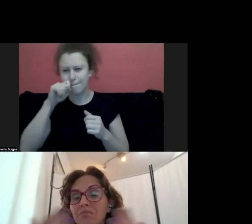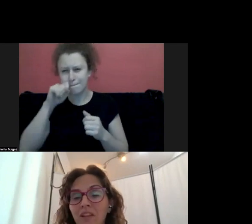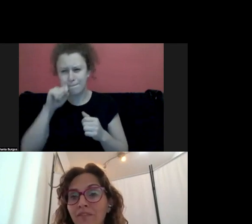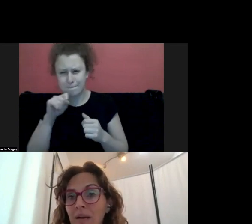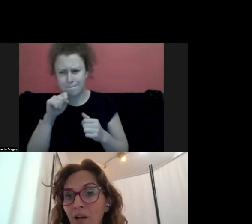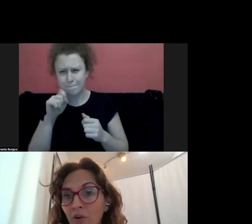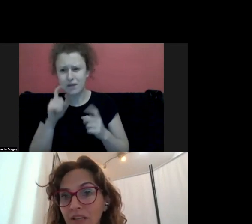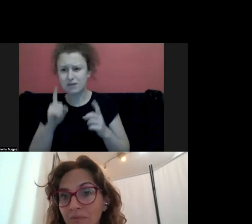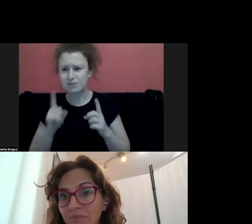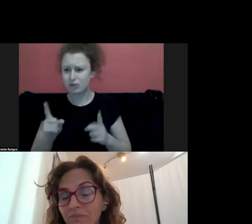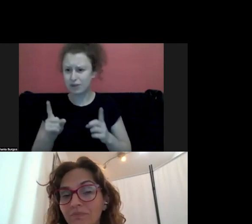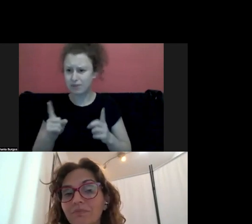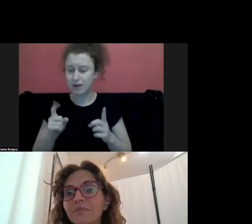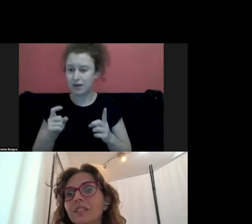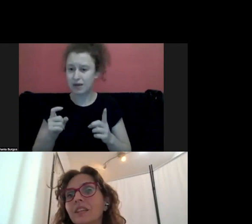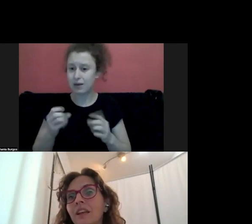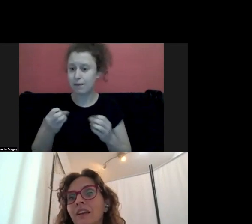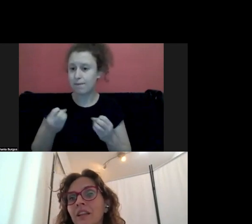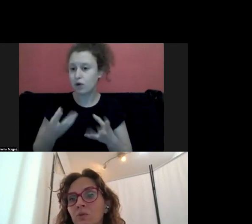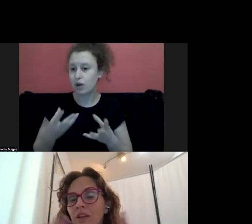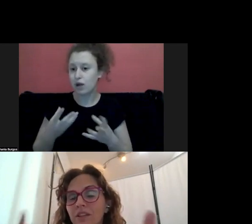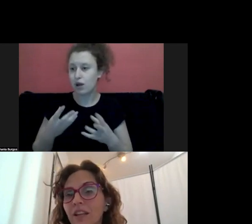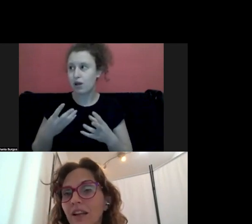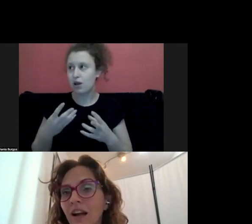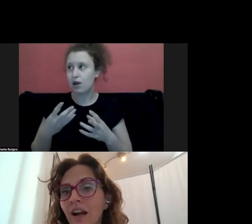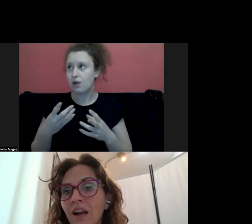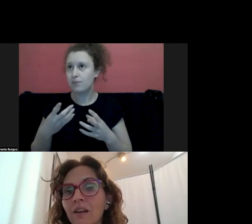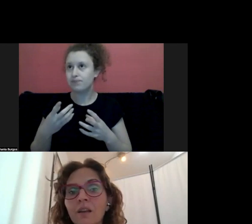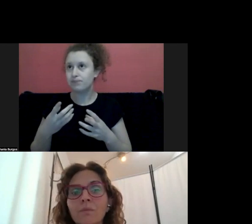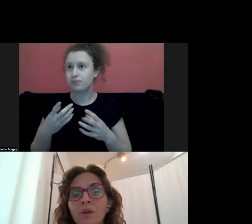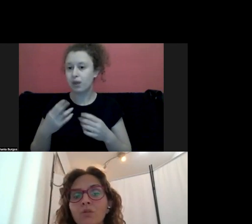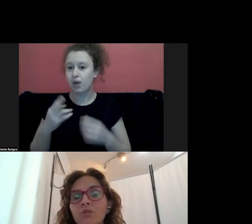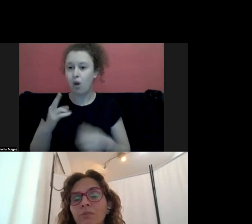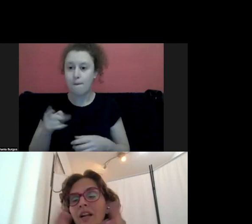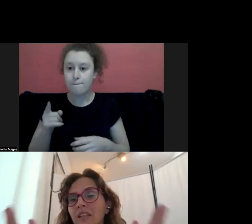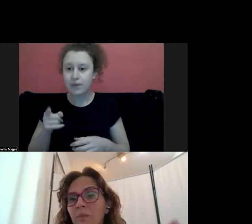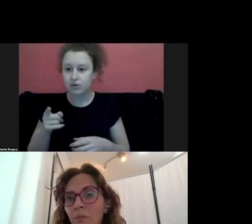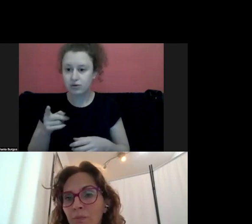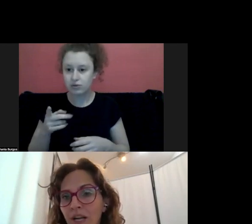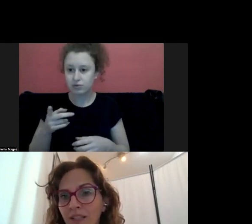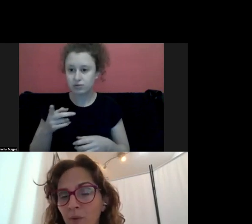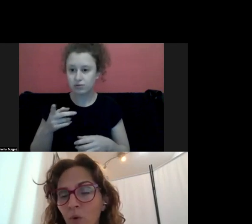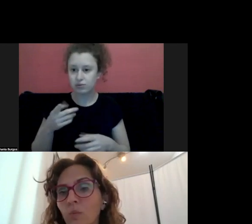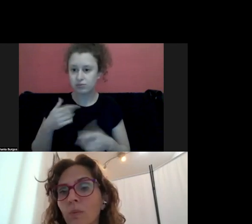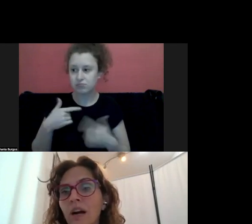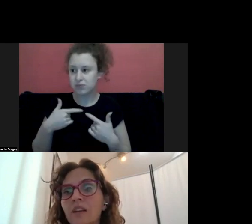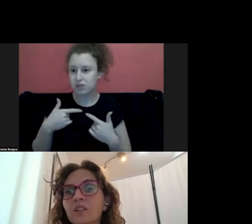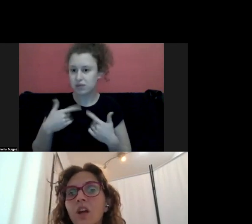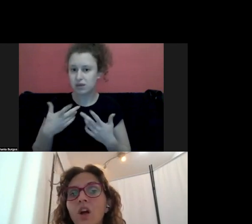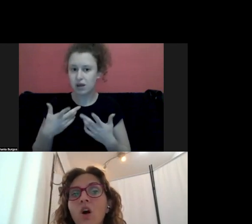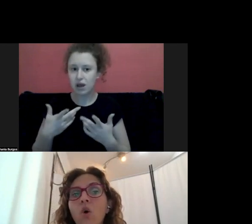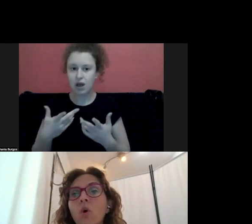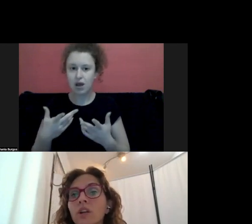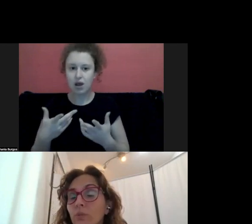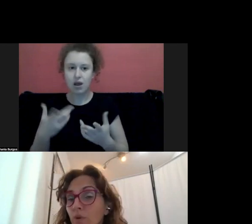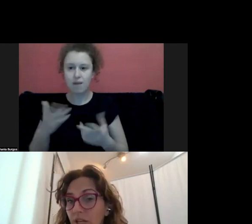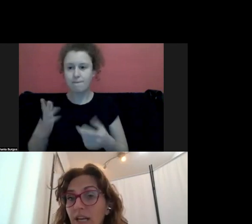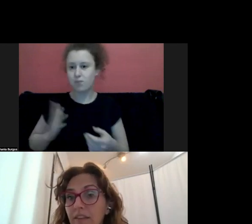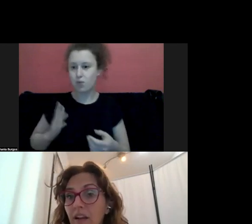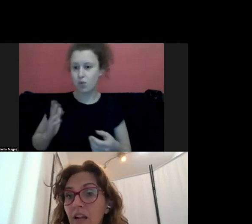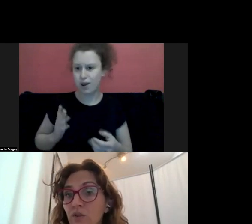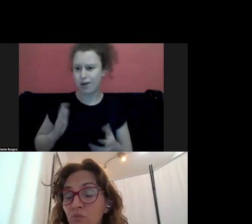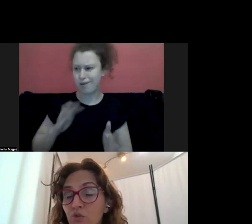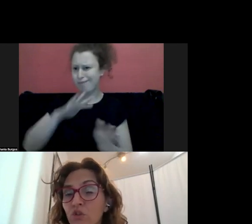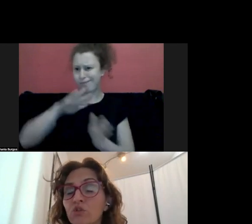se infravaloren. Es una histérica, pero ¿para qué te preocupas? Cuando por